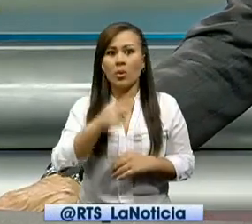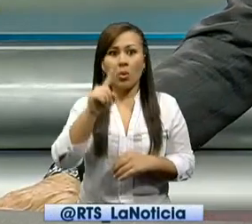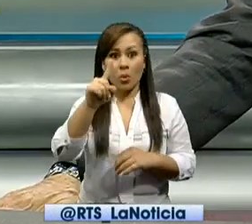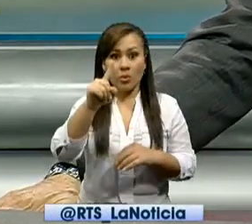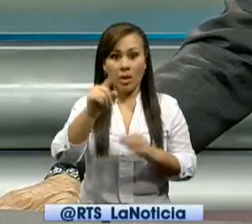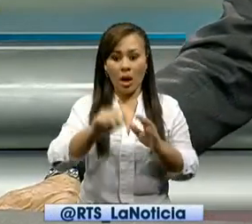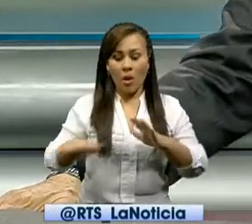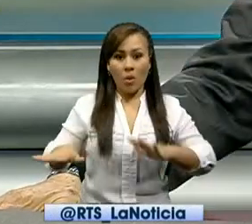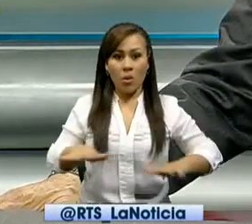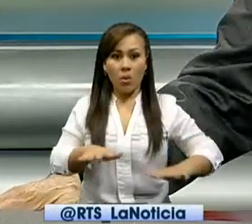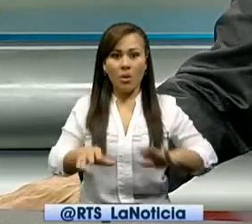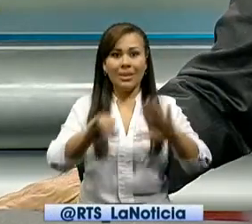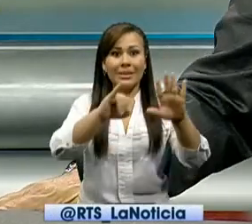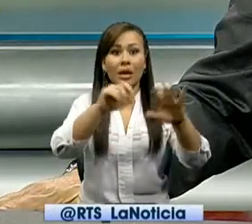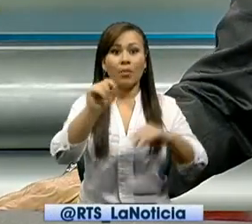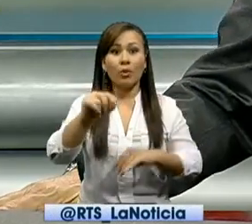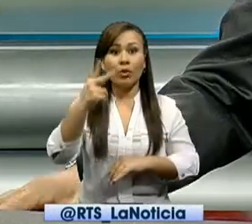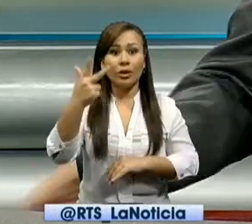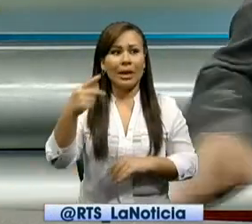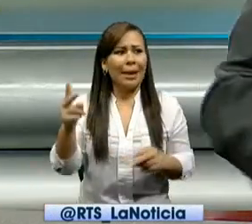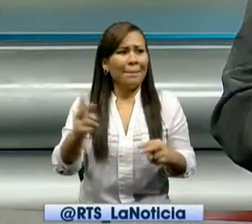6.3, que aparentemente podría ser